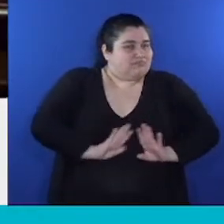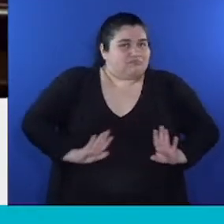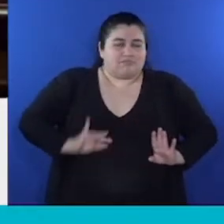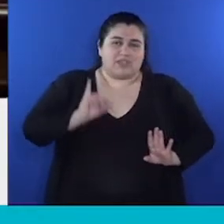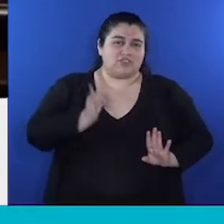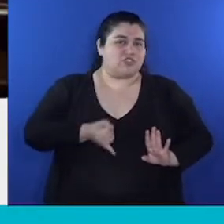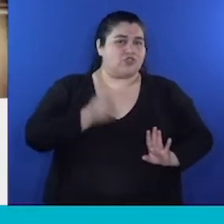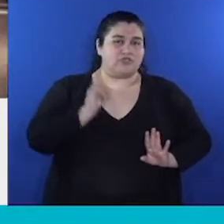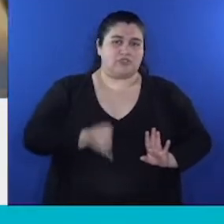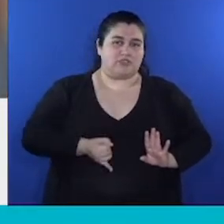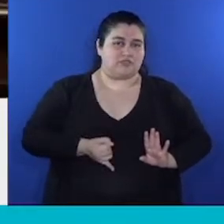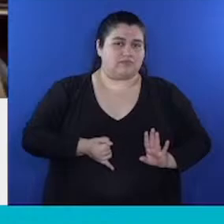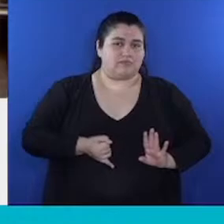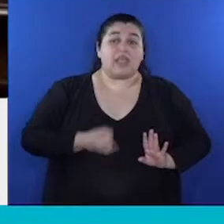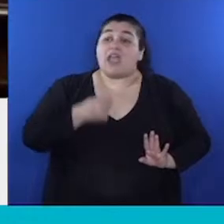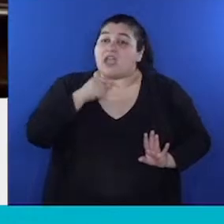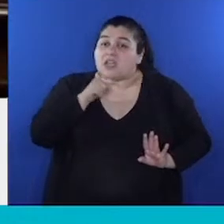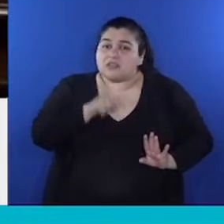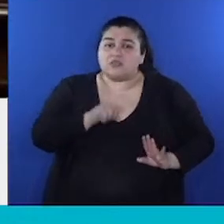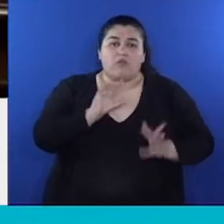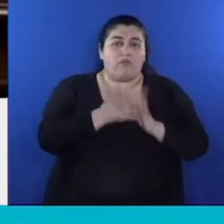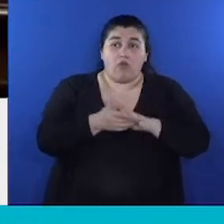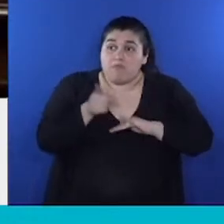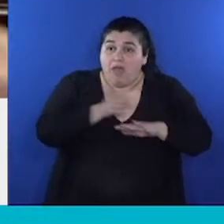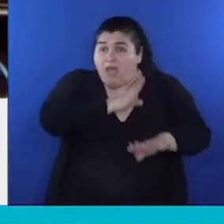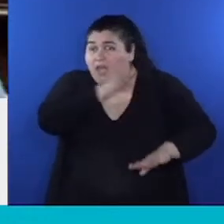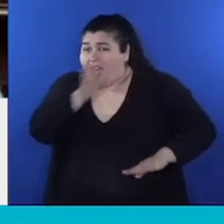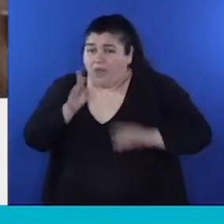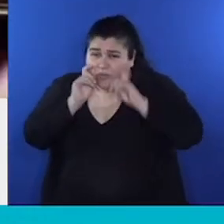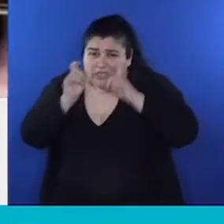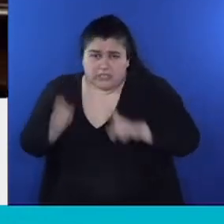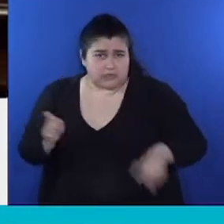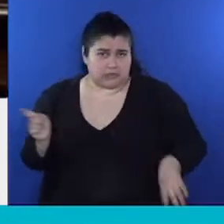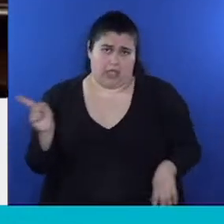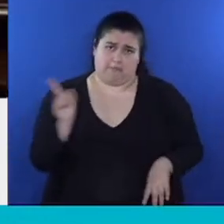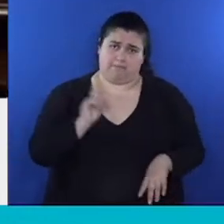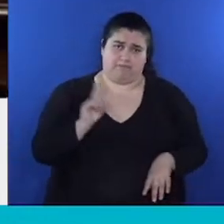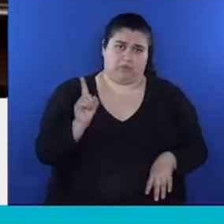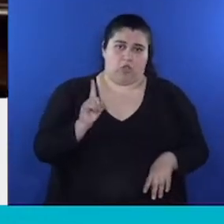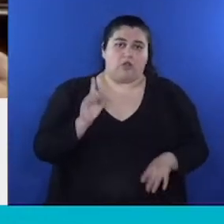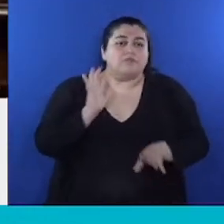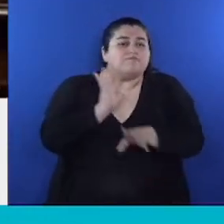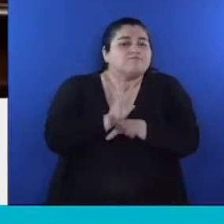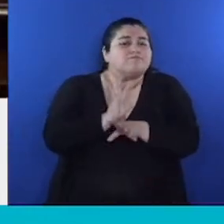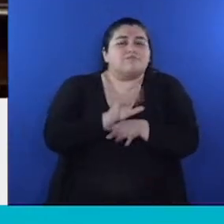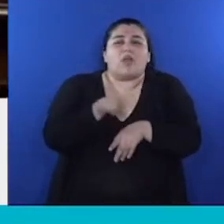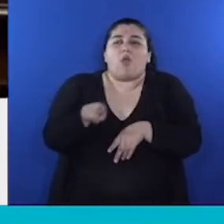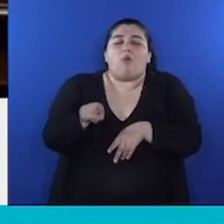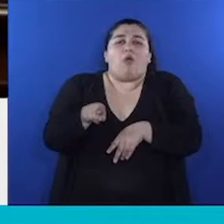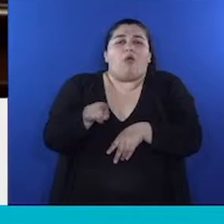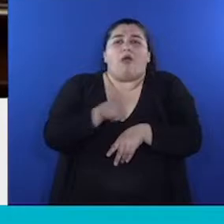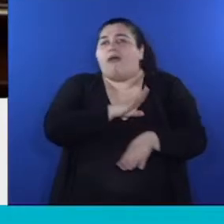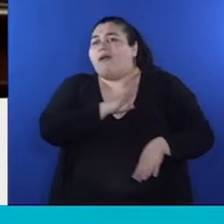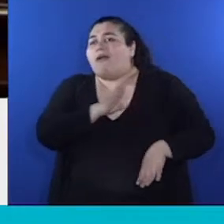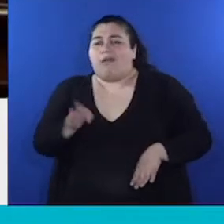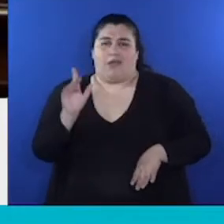hecho. Es algo que no debieron haber hecho, es algo que cruzó un límite, es algo